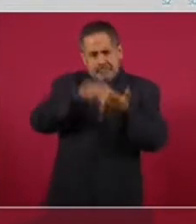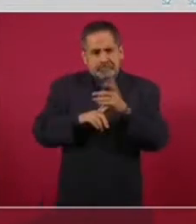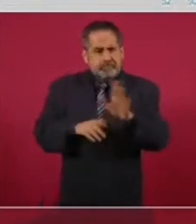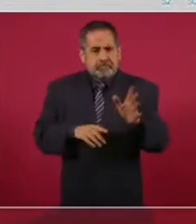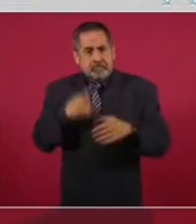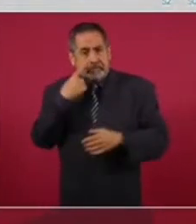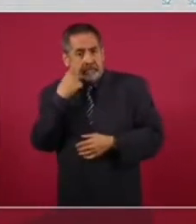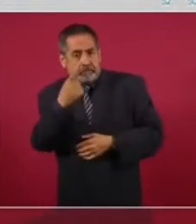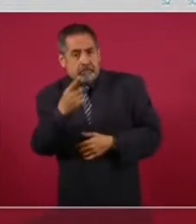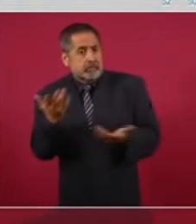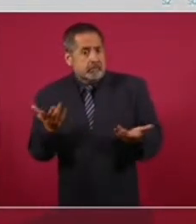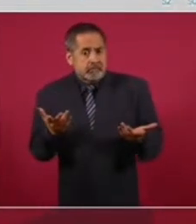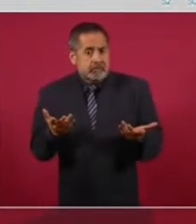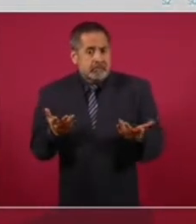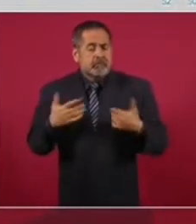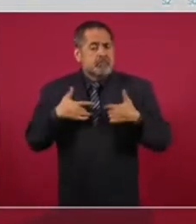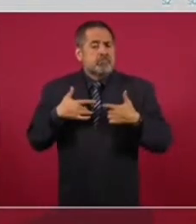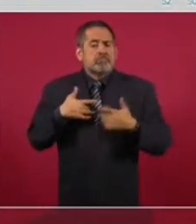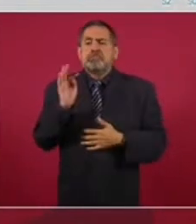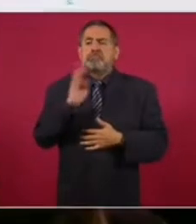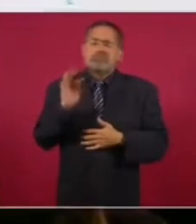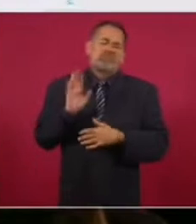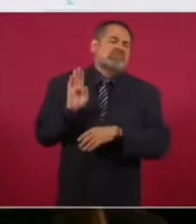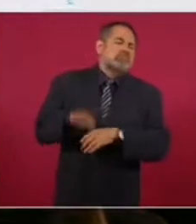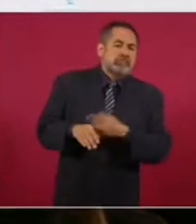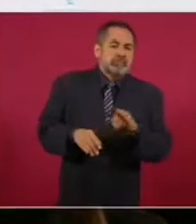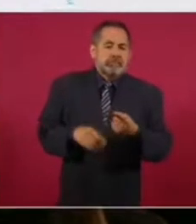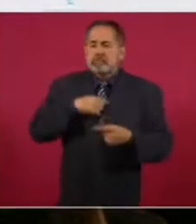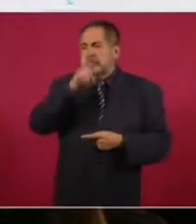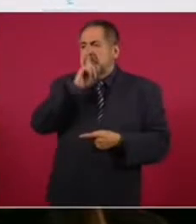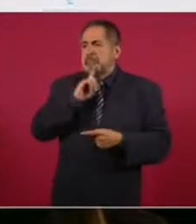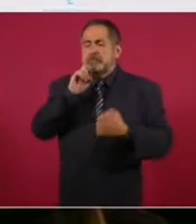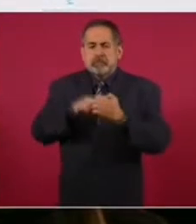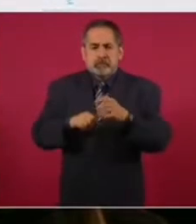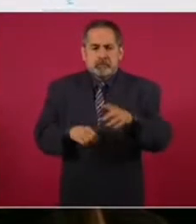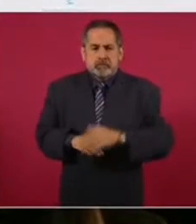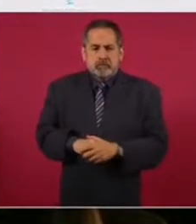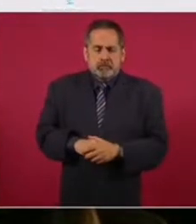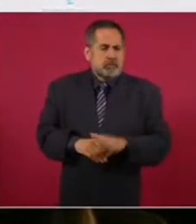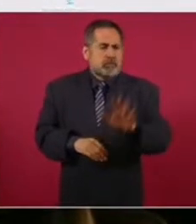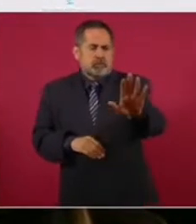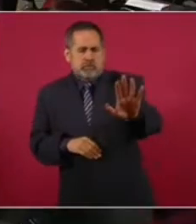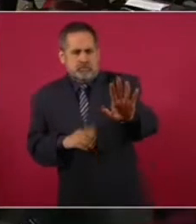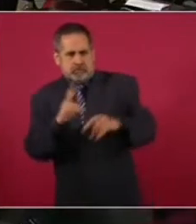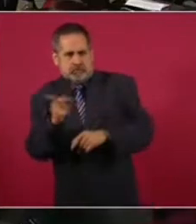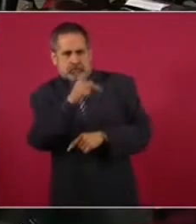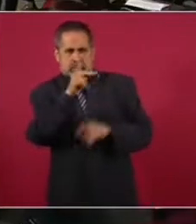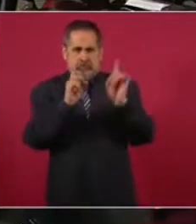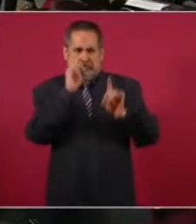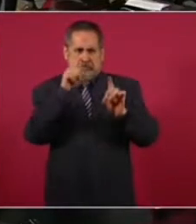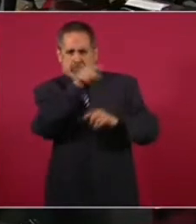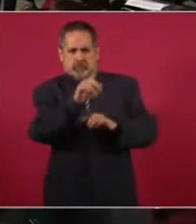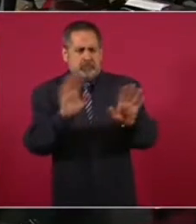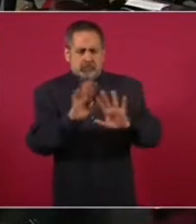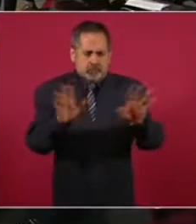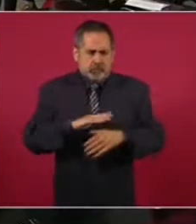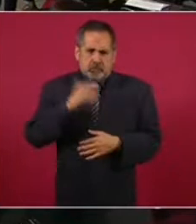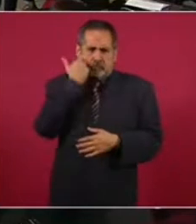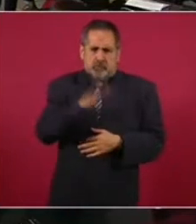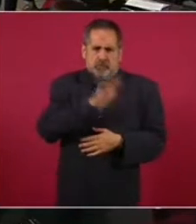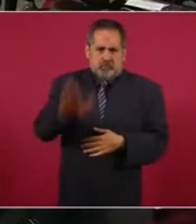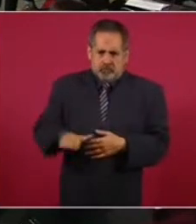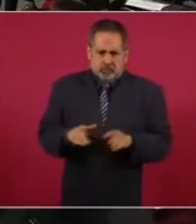si yo estuviese mintiendo. No, es que no le cuestiono eso, señor presidente. Sí. Nadie quiere muertos aquí y